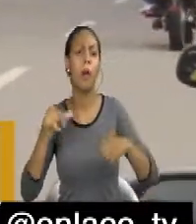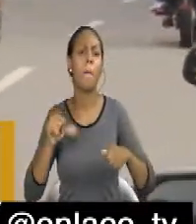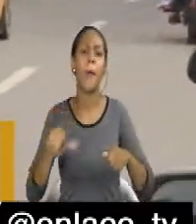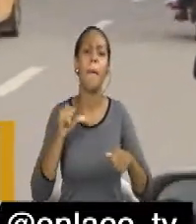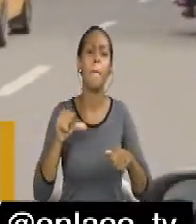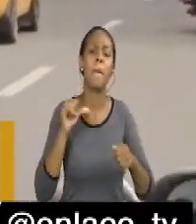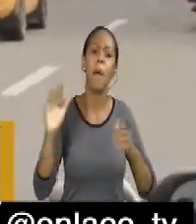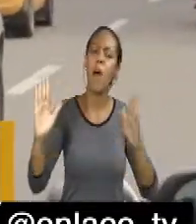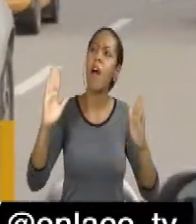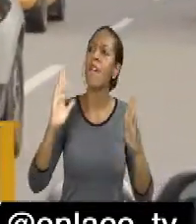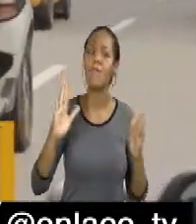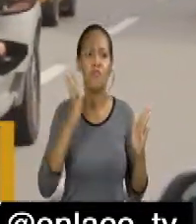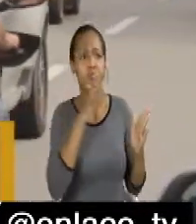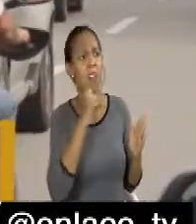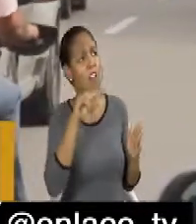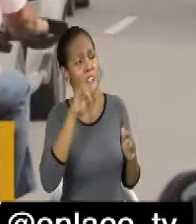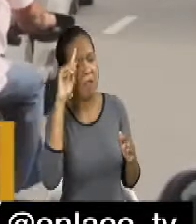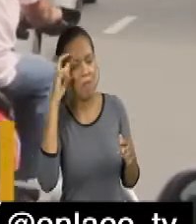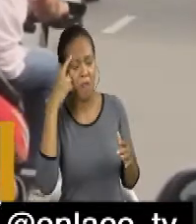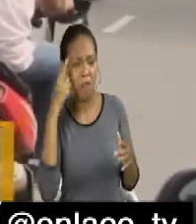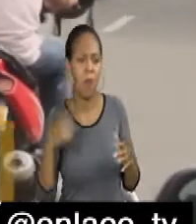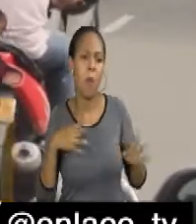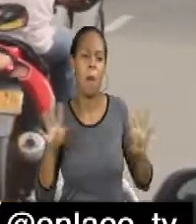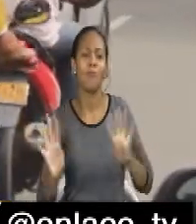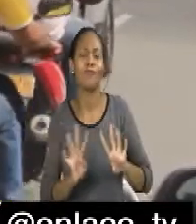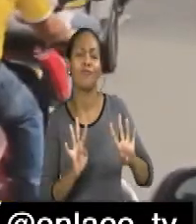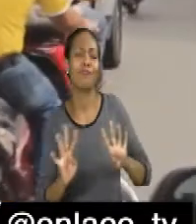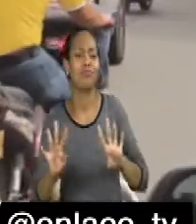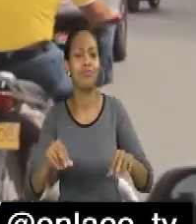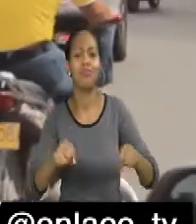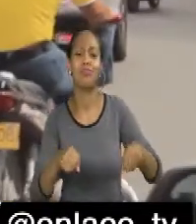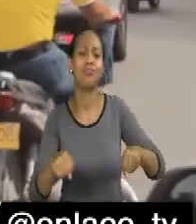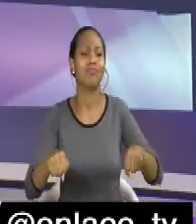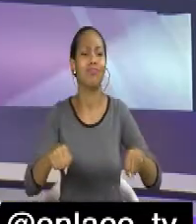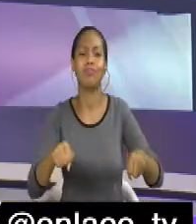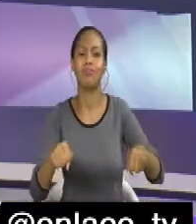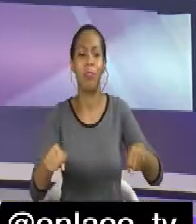atención gubernamental, recorrió las principales avenidas del puerto petrolero.